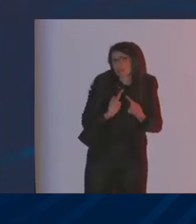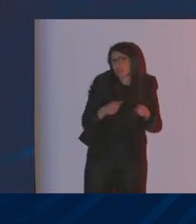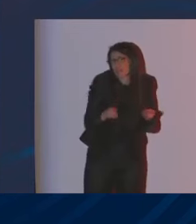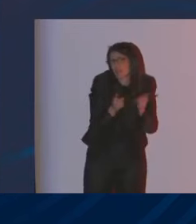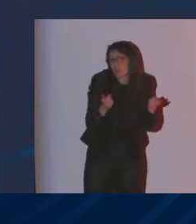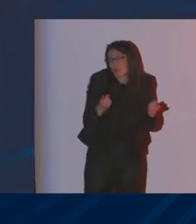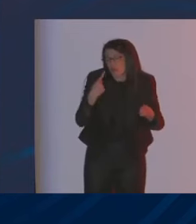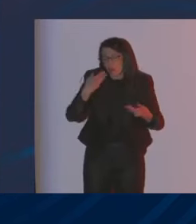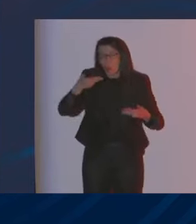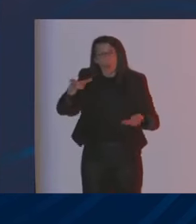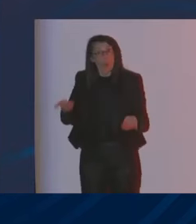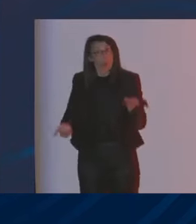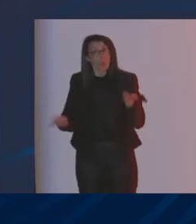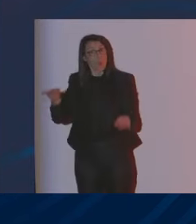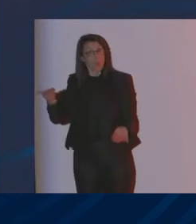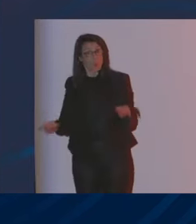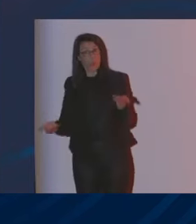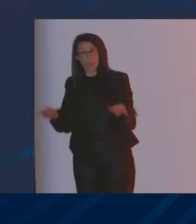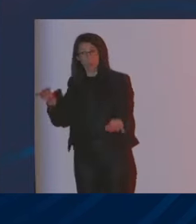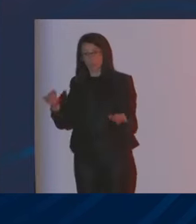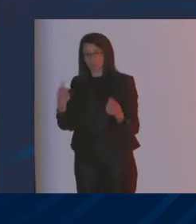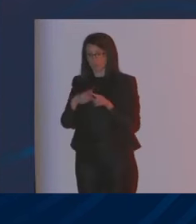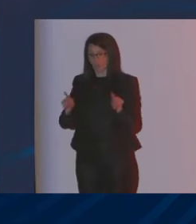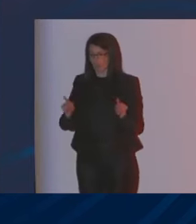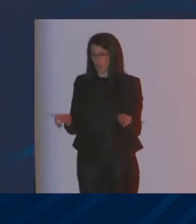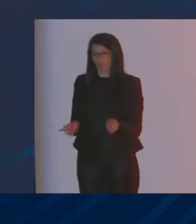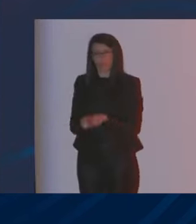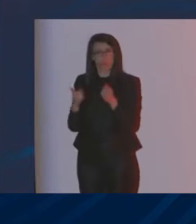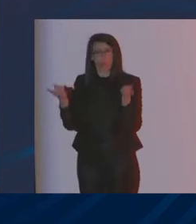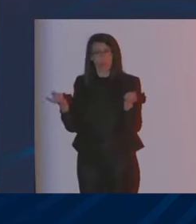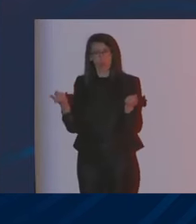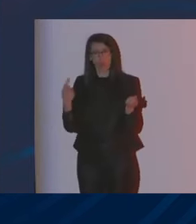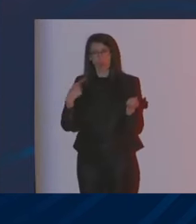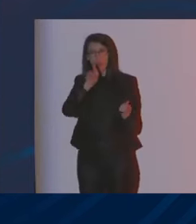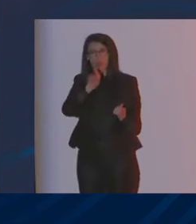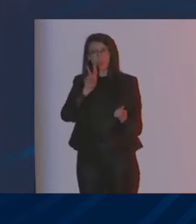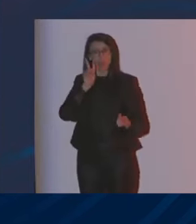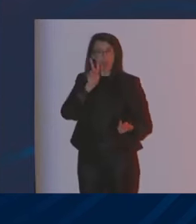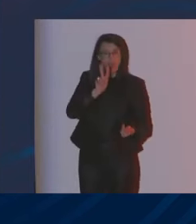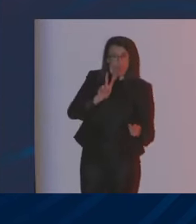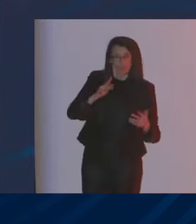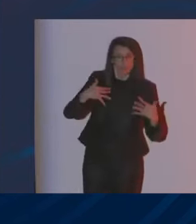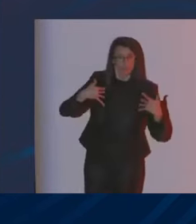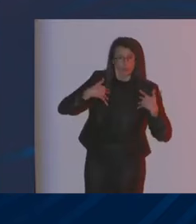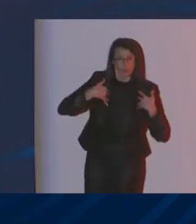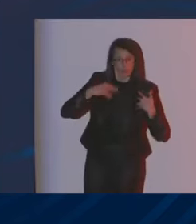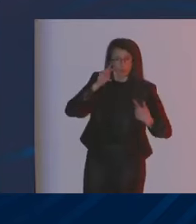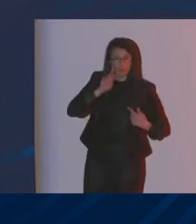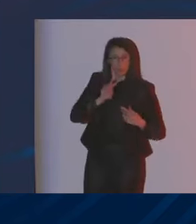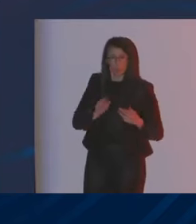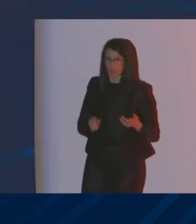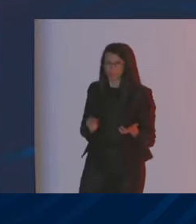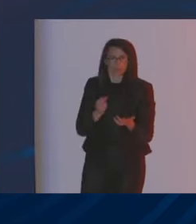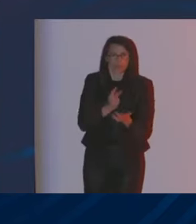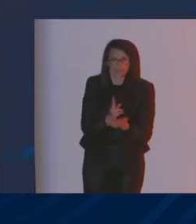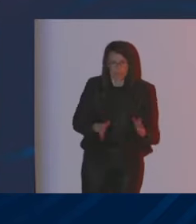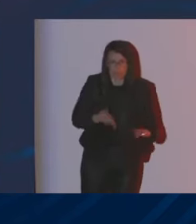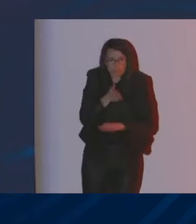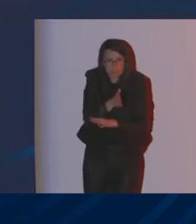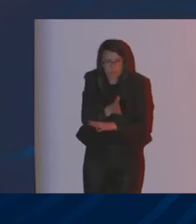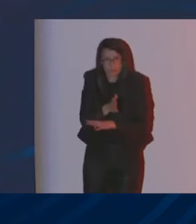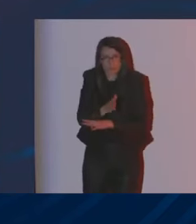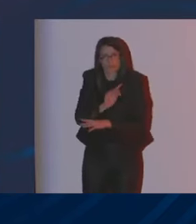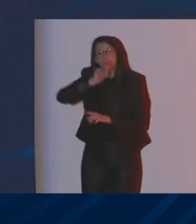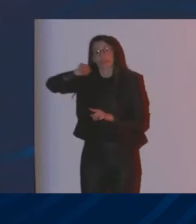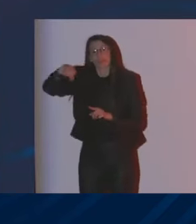Es justa, no hace diferencias. Es ver el sufrimiento y lanzarse a ayudar. Luego